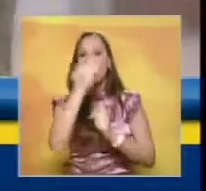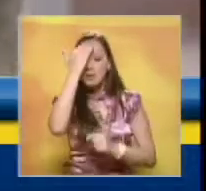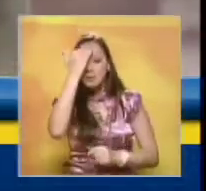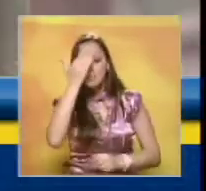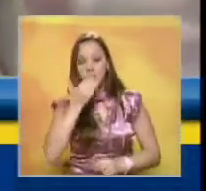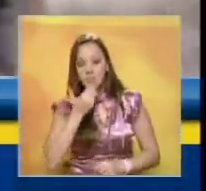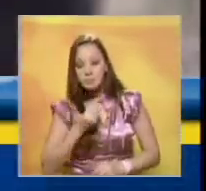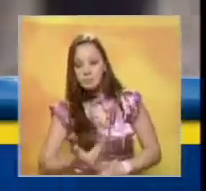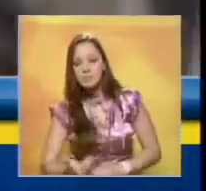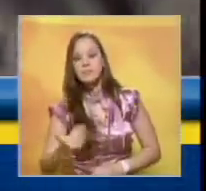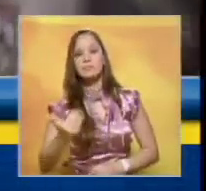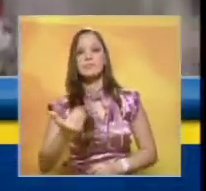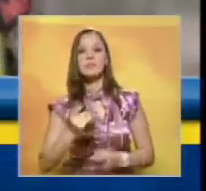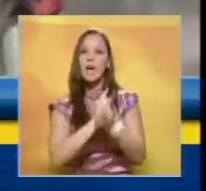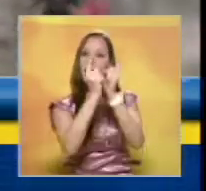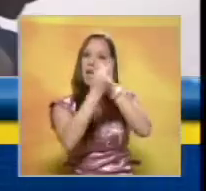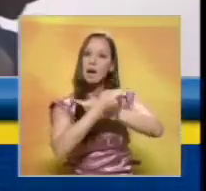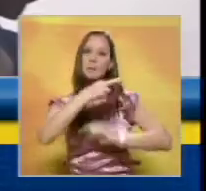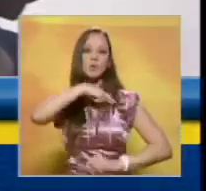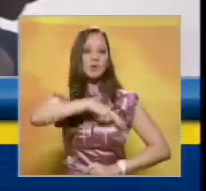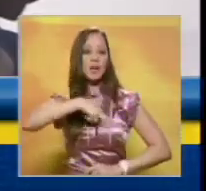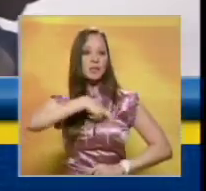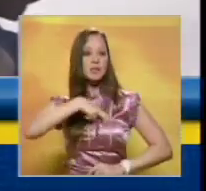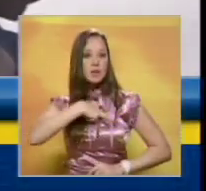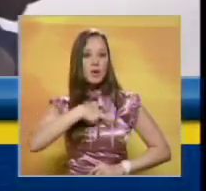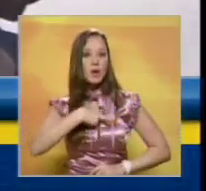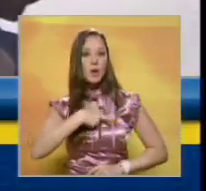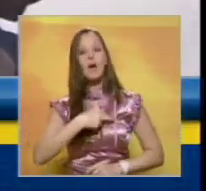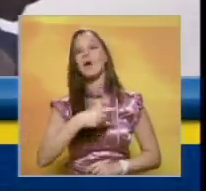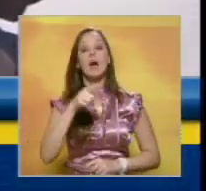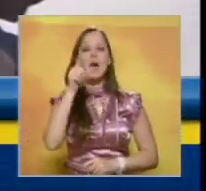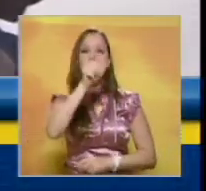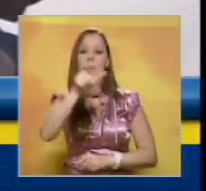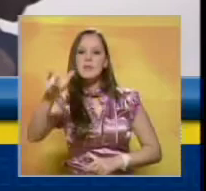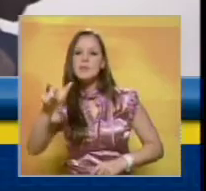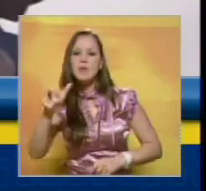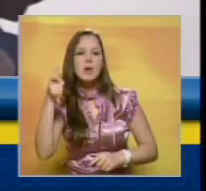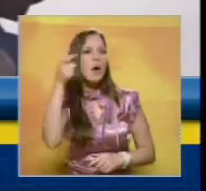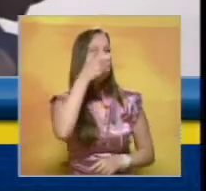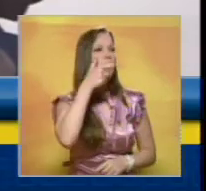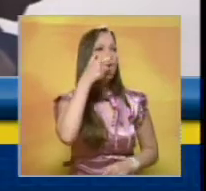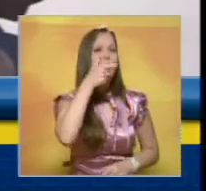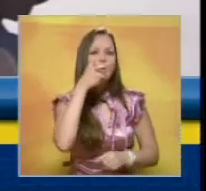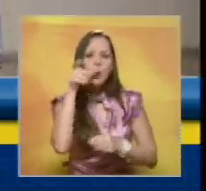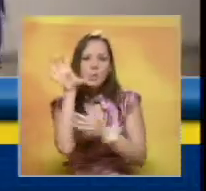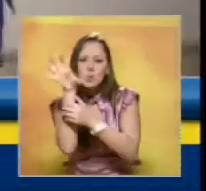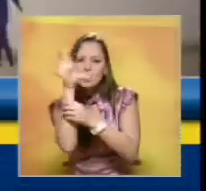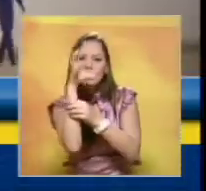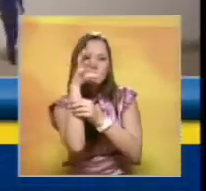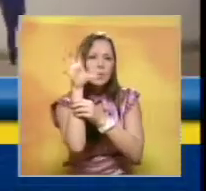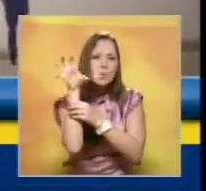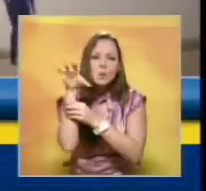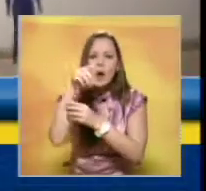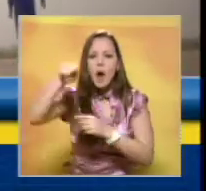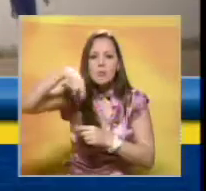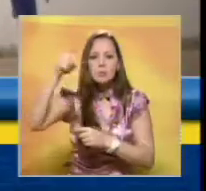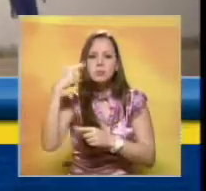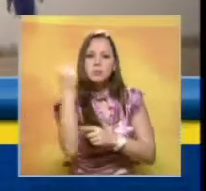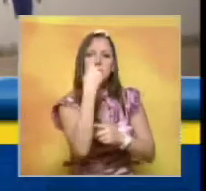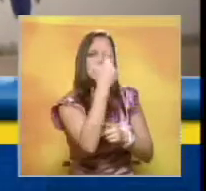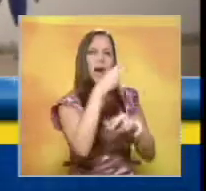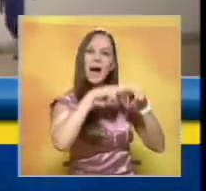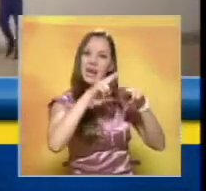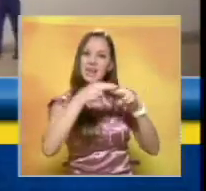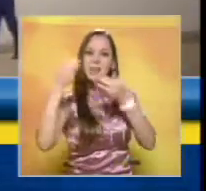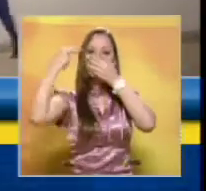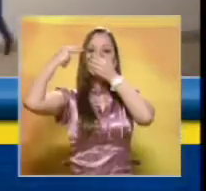Mientras tanto, expertos nigerianos y extranjeros comenzaron a buscar con equipos de alta tecnología a las niñas raptadas el